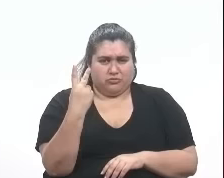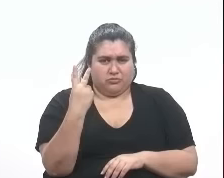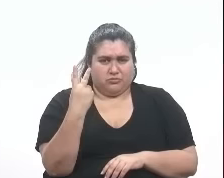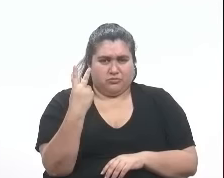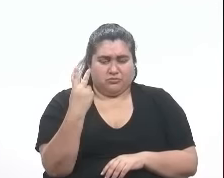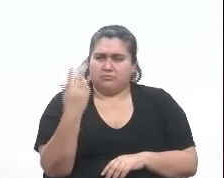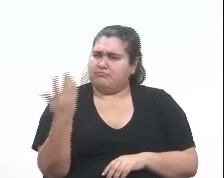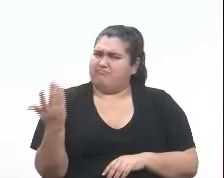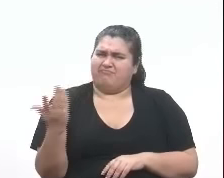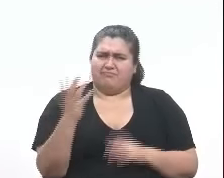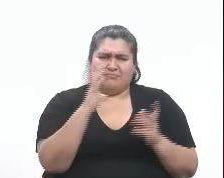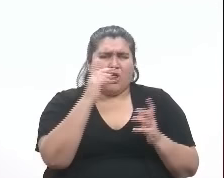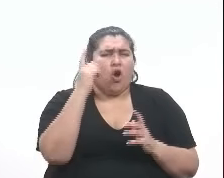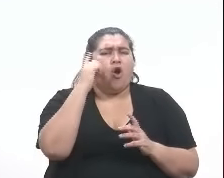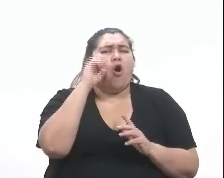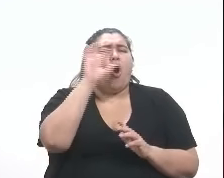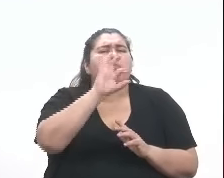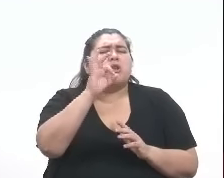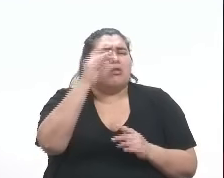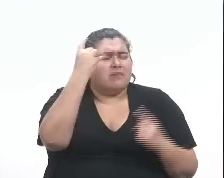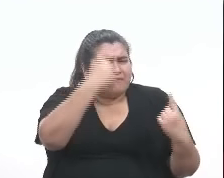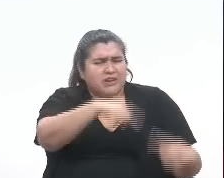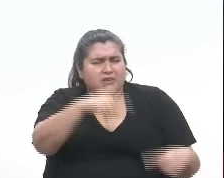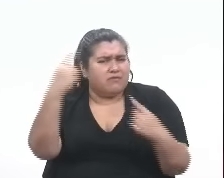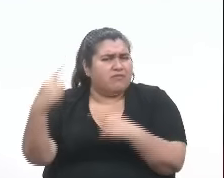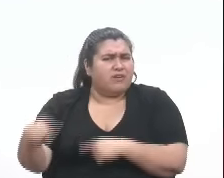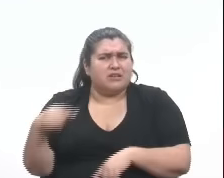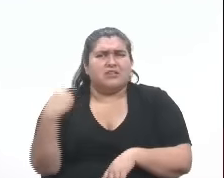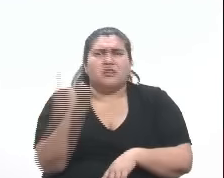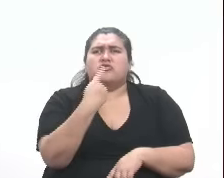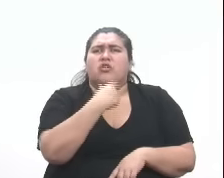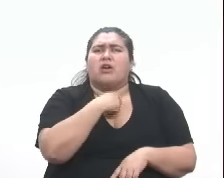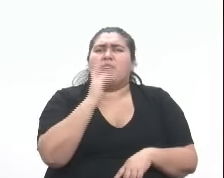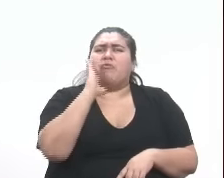visiones absolutamente distintas del país que queremos.